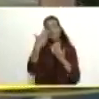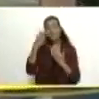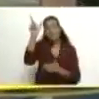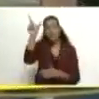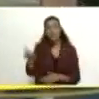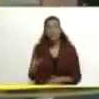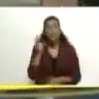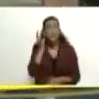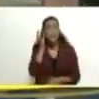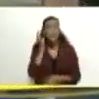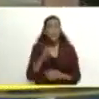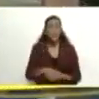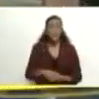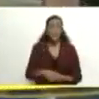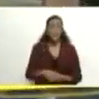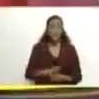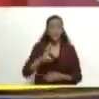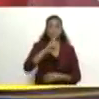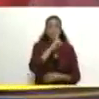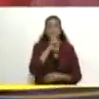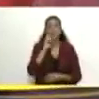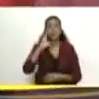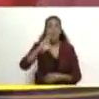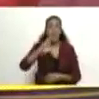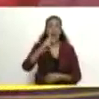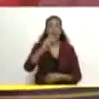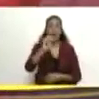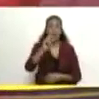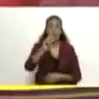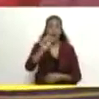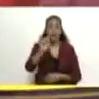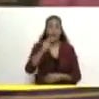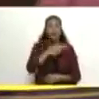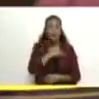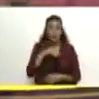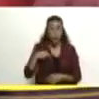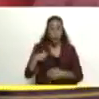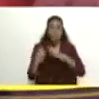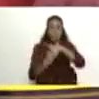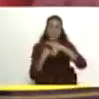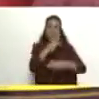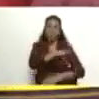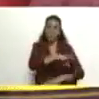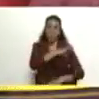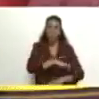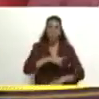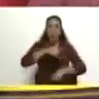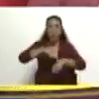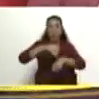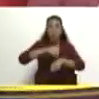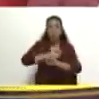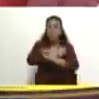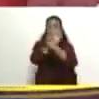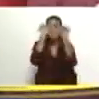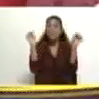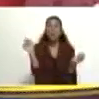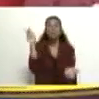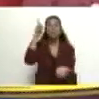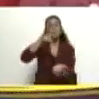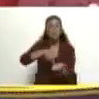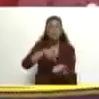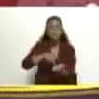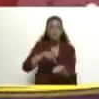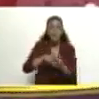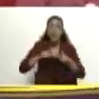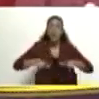palabra a la hermana Clara Vidal. Bueno, sí, adelante, presidente. Nosotros aquí desde horas temprana estuvimos